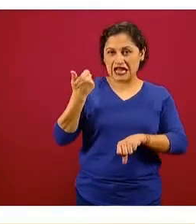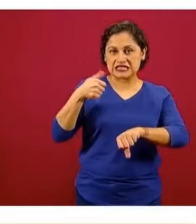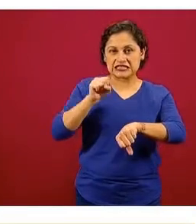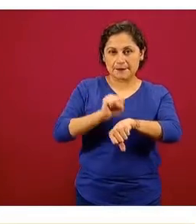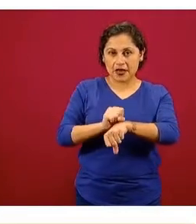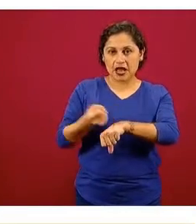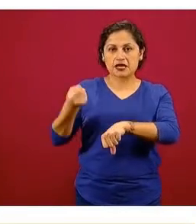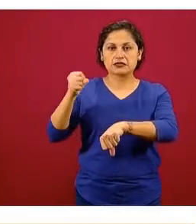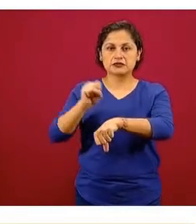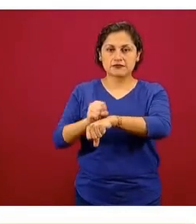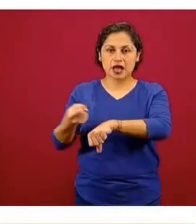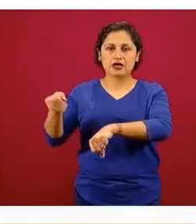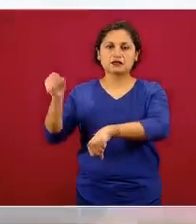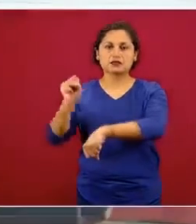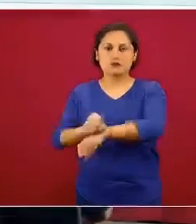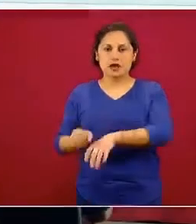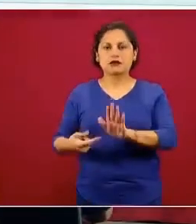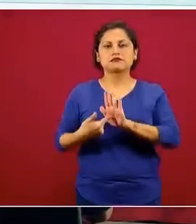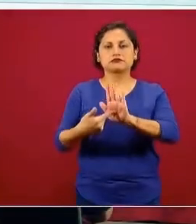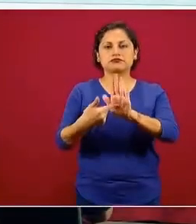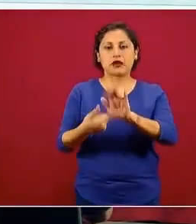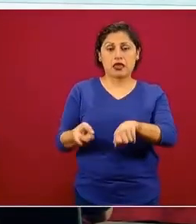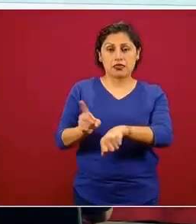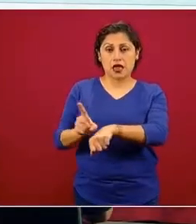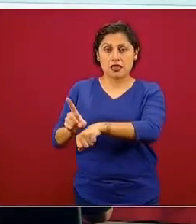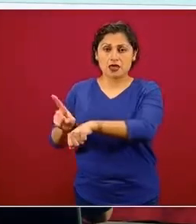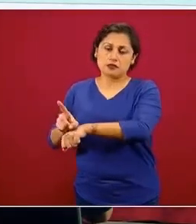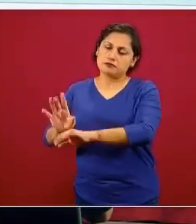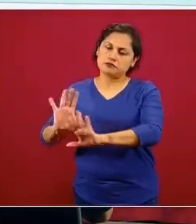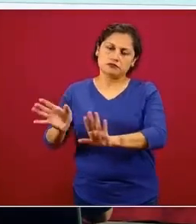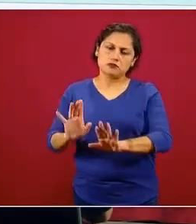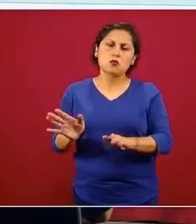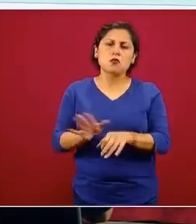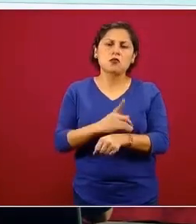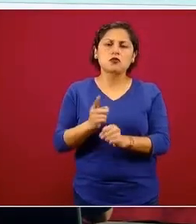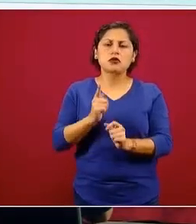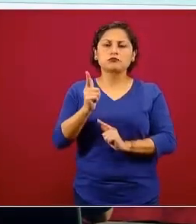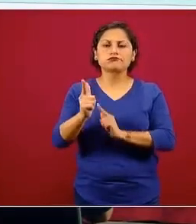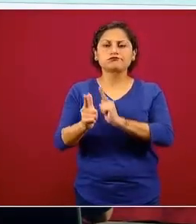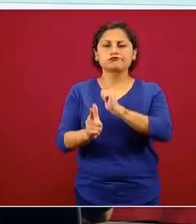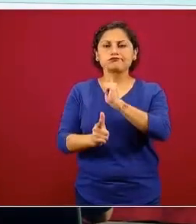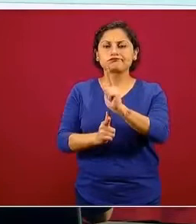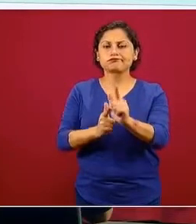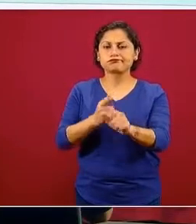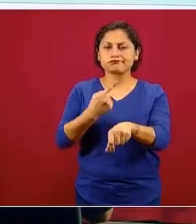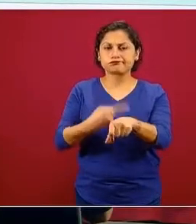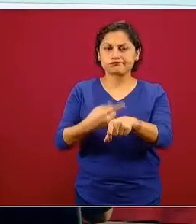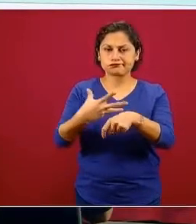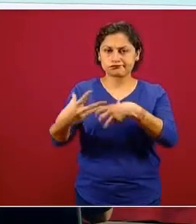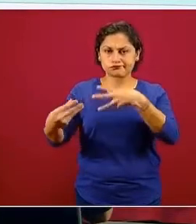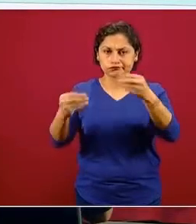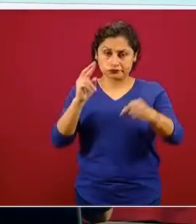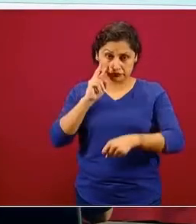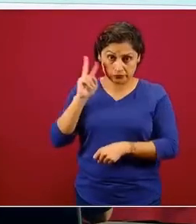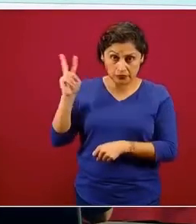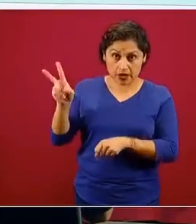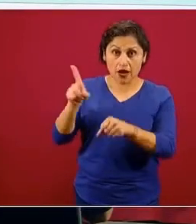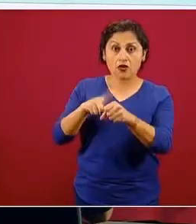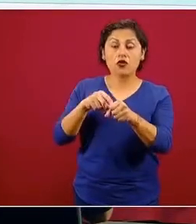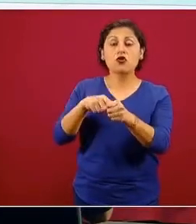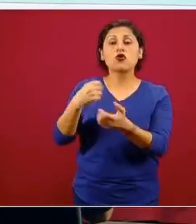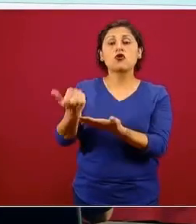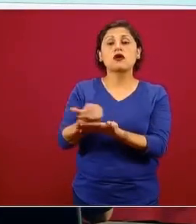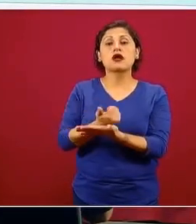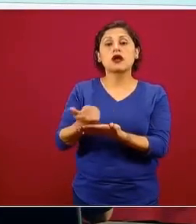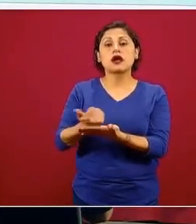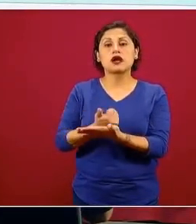la prolongada existencia de la epidemia, y lo podemos ver en azul los casos que han